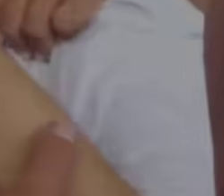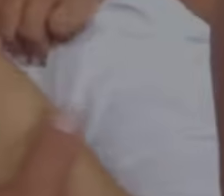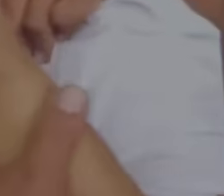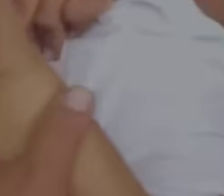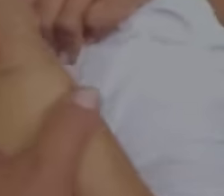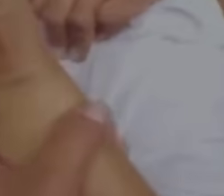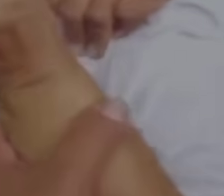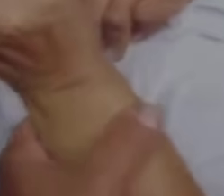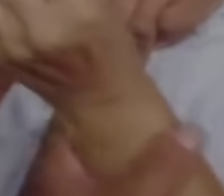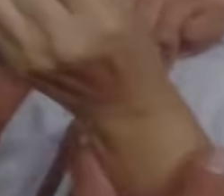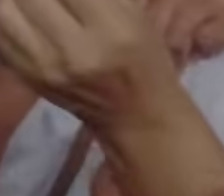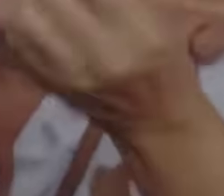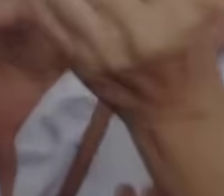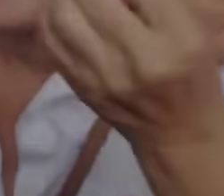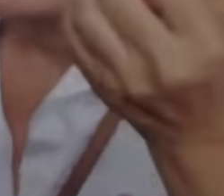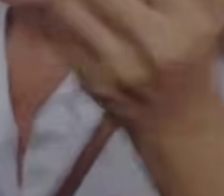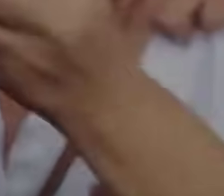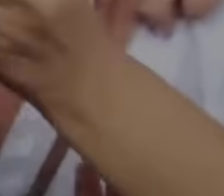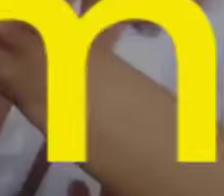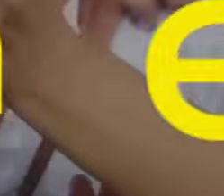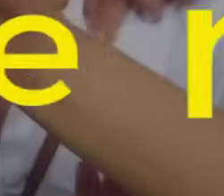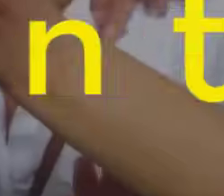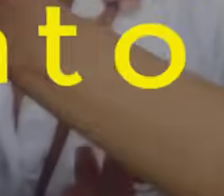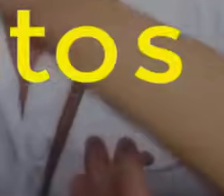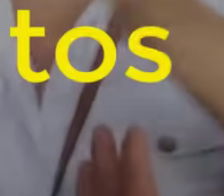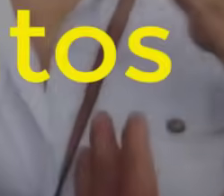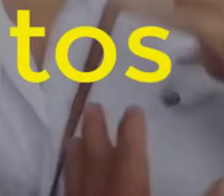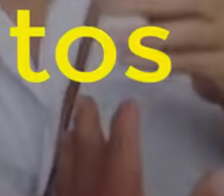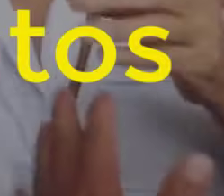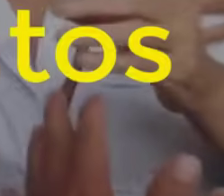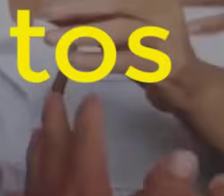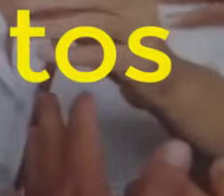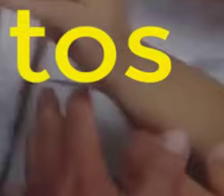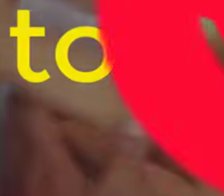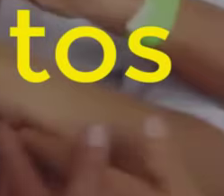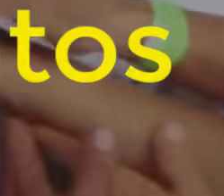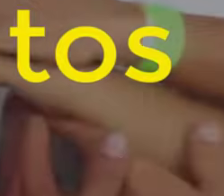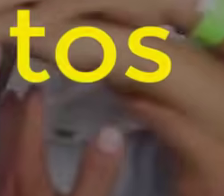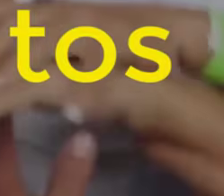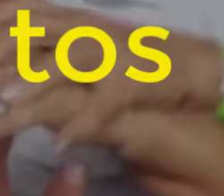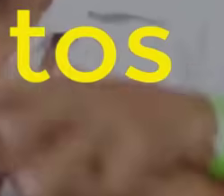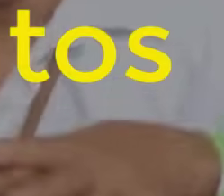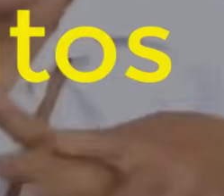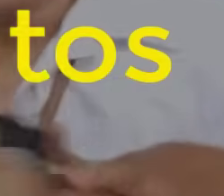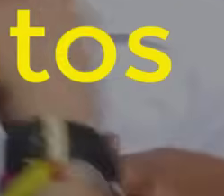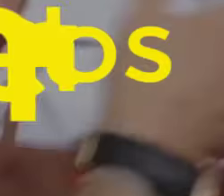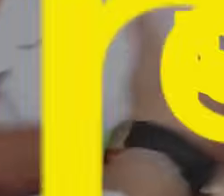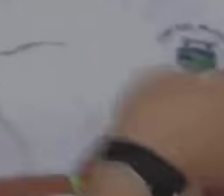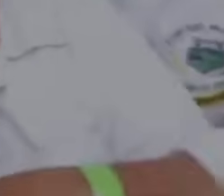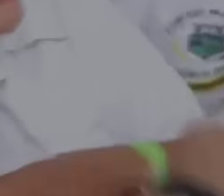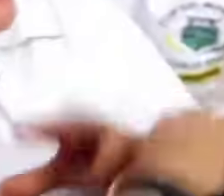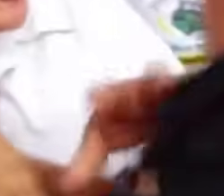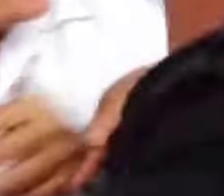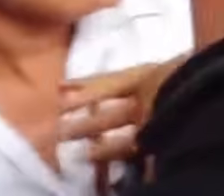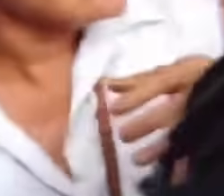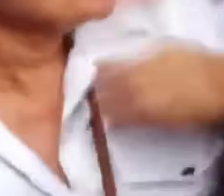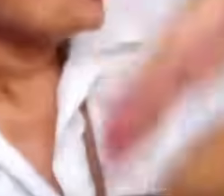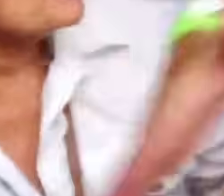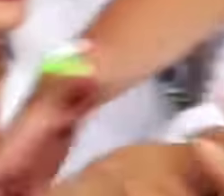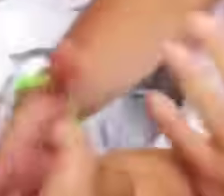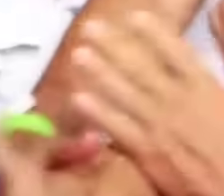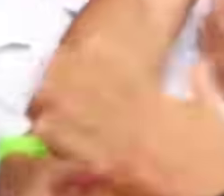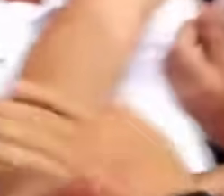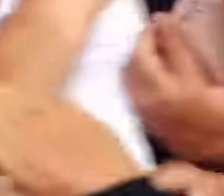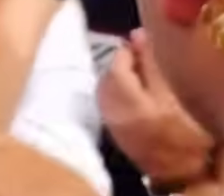6.000 hectáreas de tierras fértiles en 8 departamentos las están recibiendo quienes deben tenerlas, y es más que merecido, porque